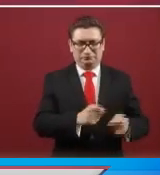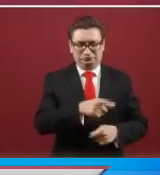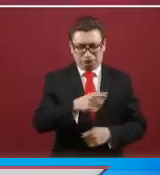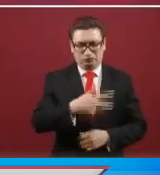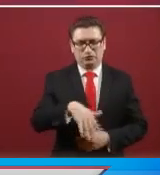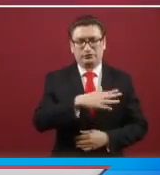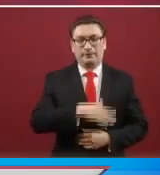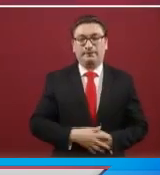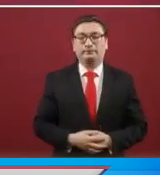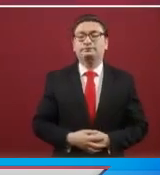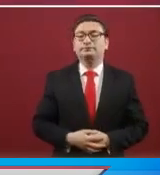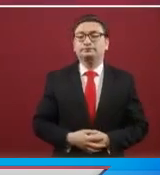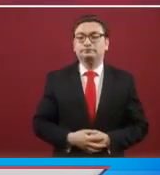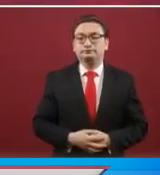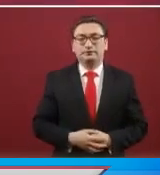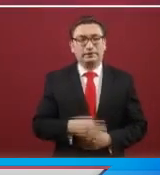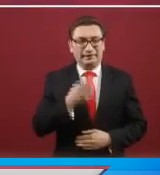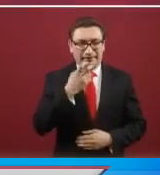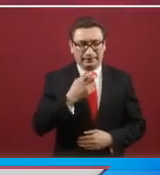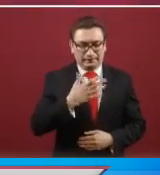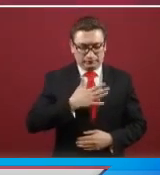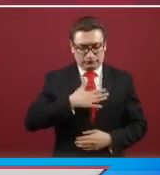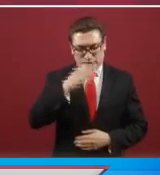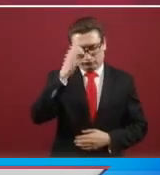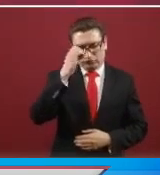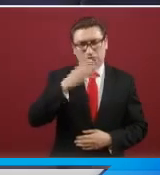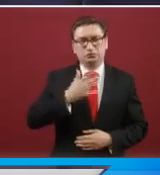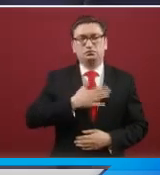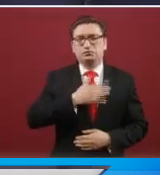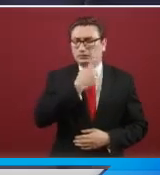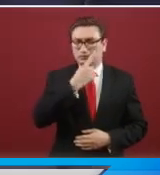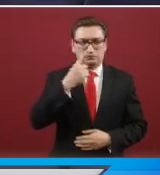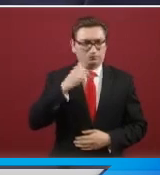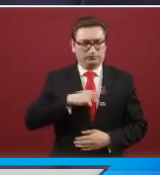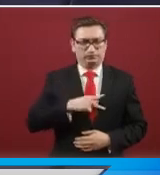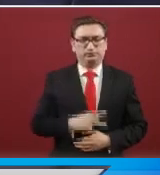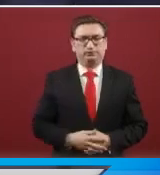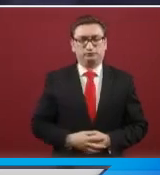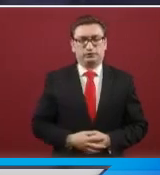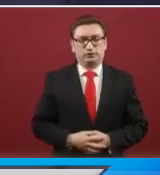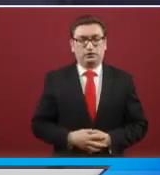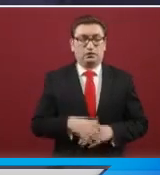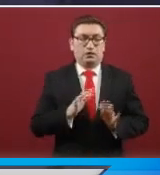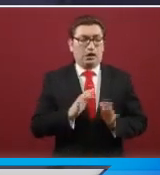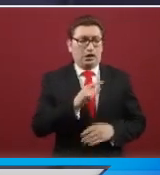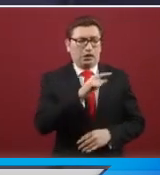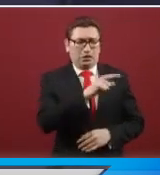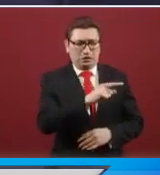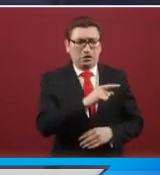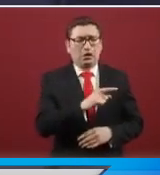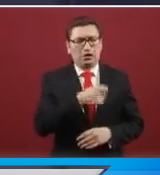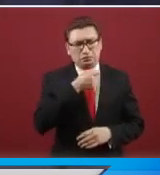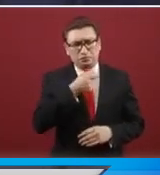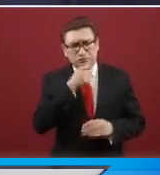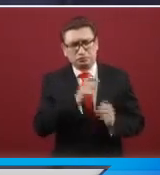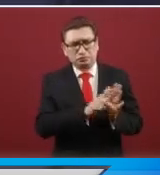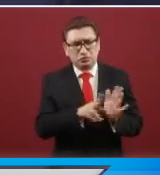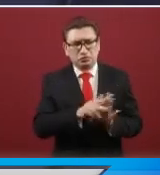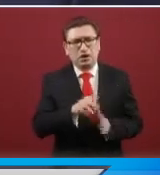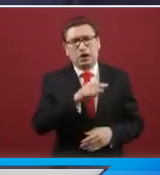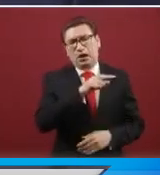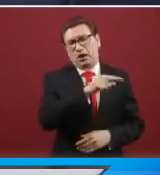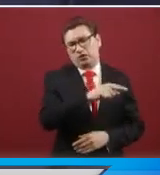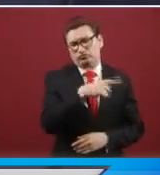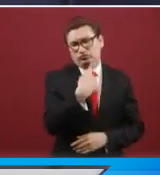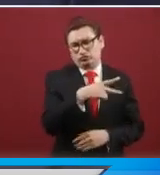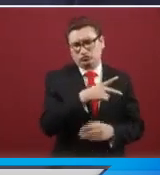explotar la ignorancia y el conservadurismo de la sociedad. Con motivo de la conmemoración del 5 de mayo en defensa de la intervención francesa, el